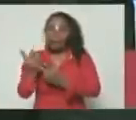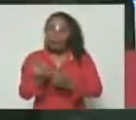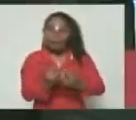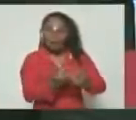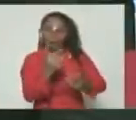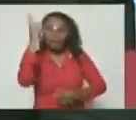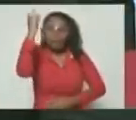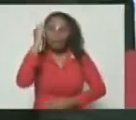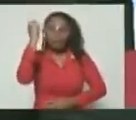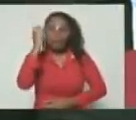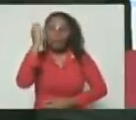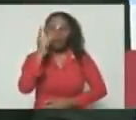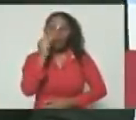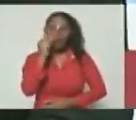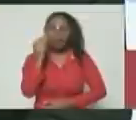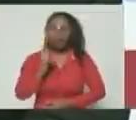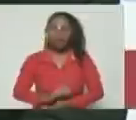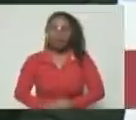Bertucci.